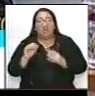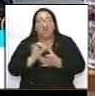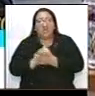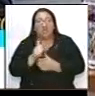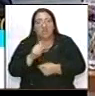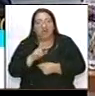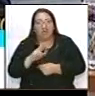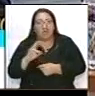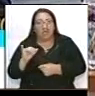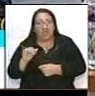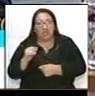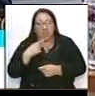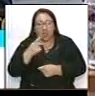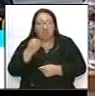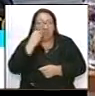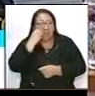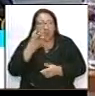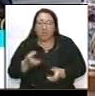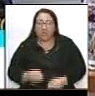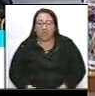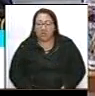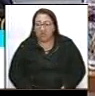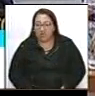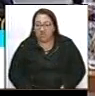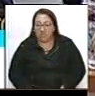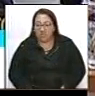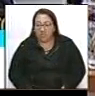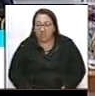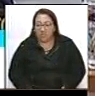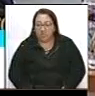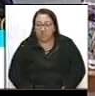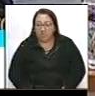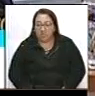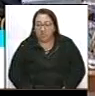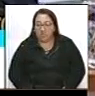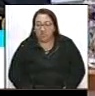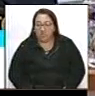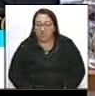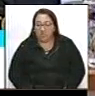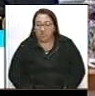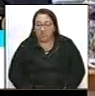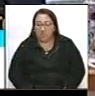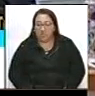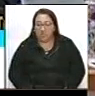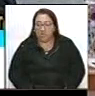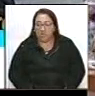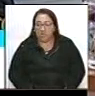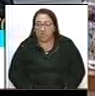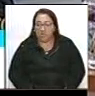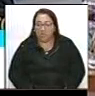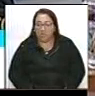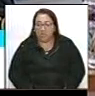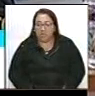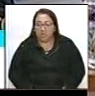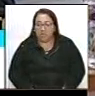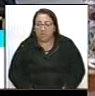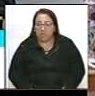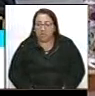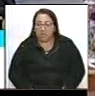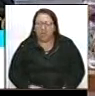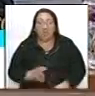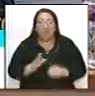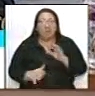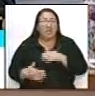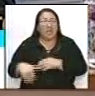Chávarri, que nos avergüenza, a mí me avergüenza, me siento avergonzado y camino a veces por las calles